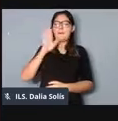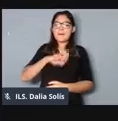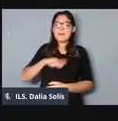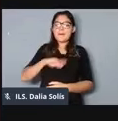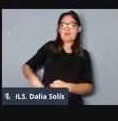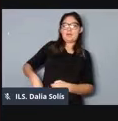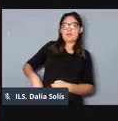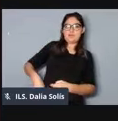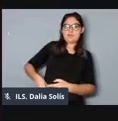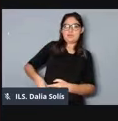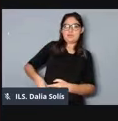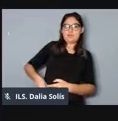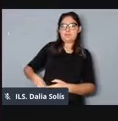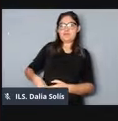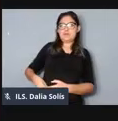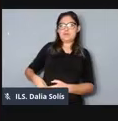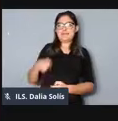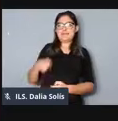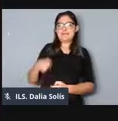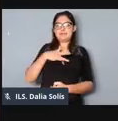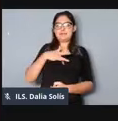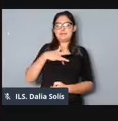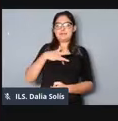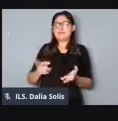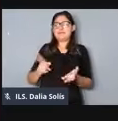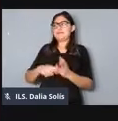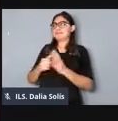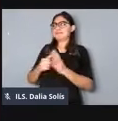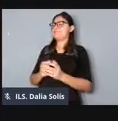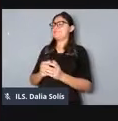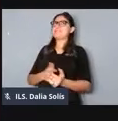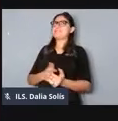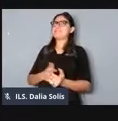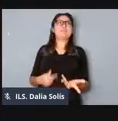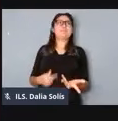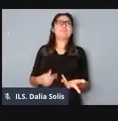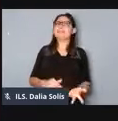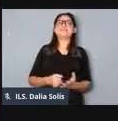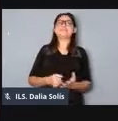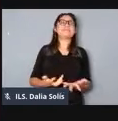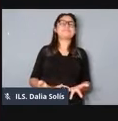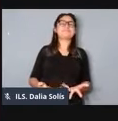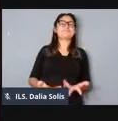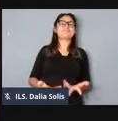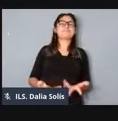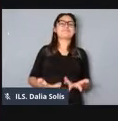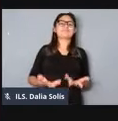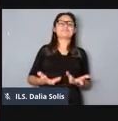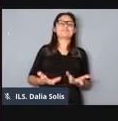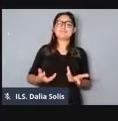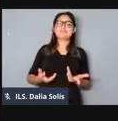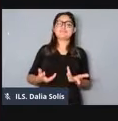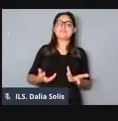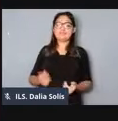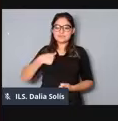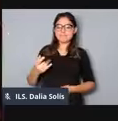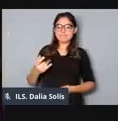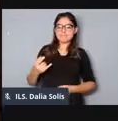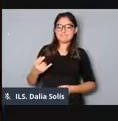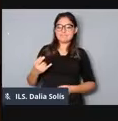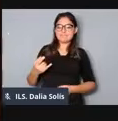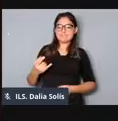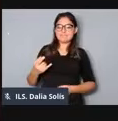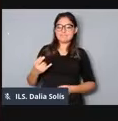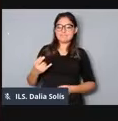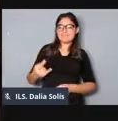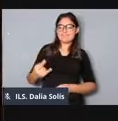mucha mortificación, esta sensación de haber hecho algo incorrecto. Bueno, déjalo fluir. No lo reprimas. Lo